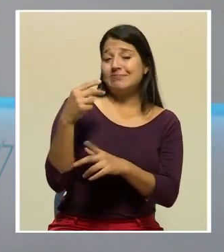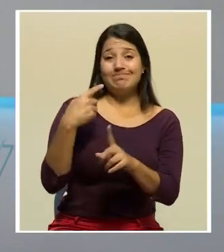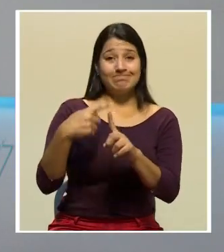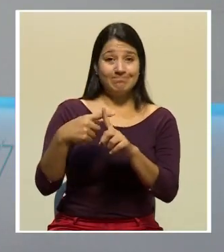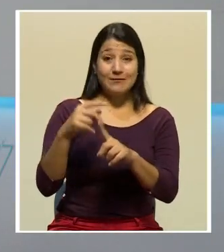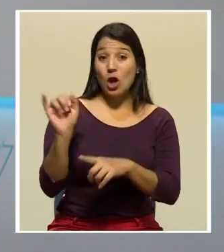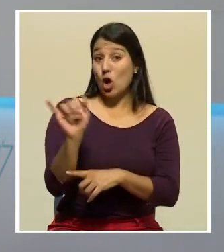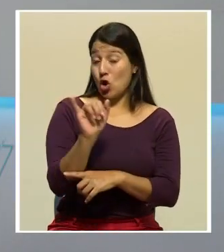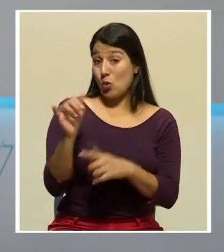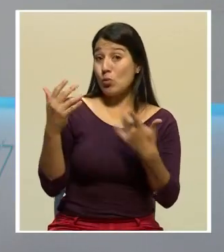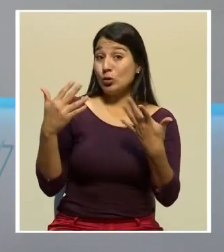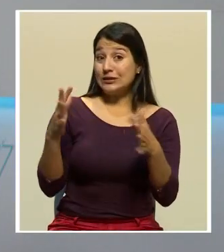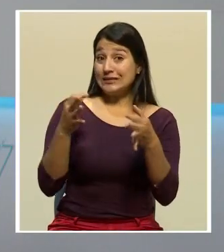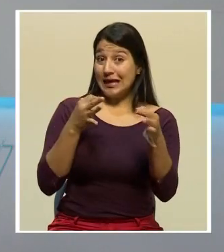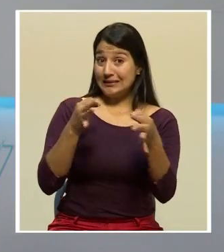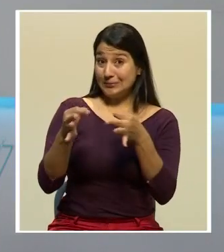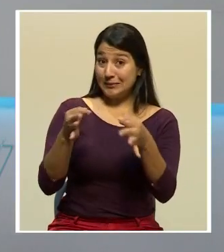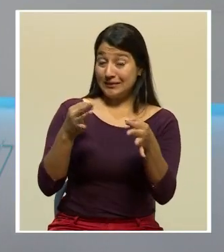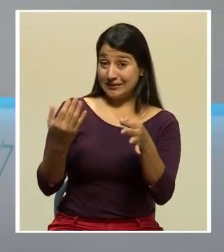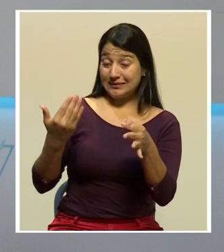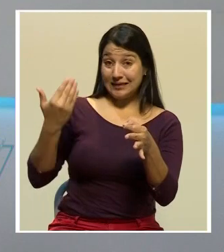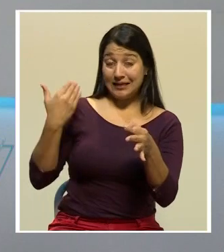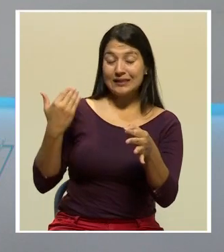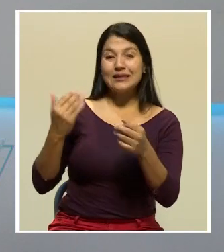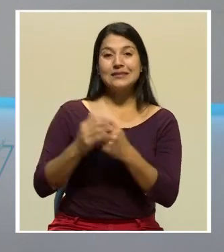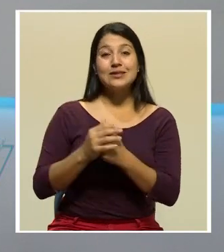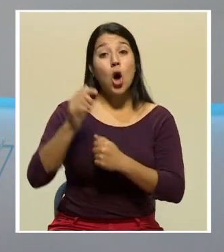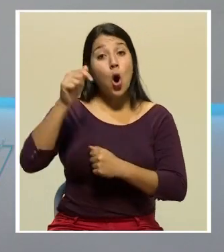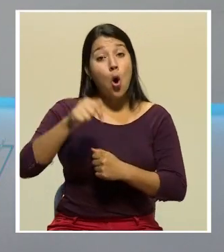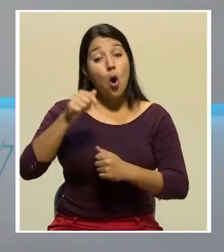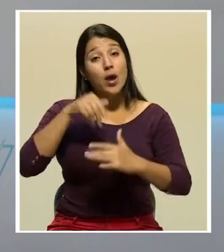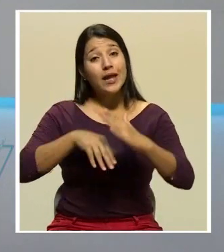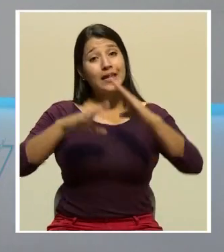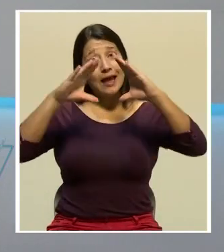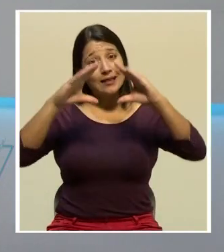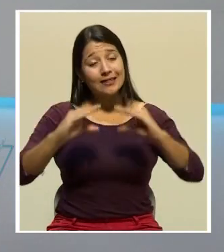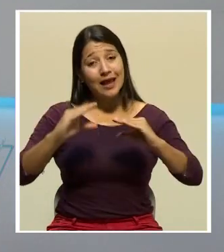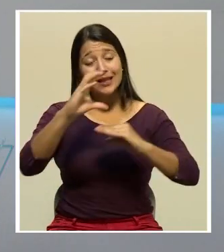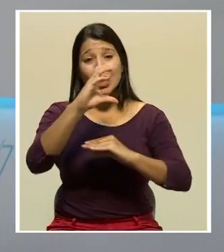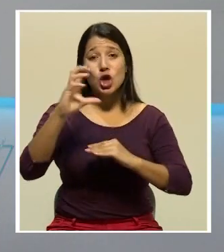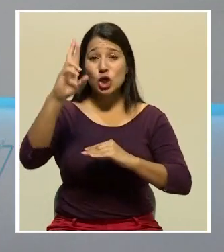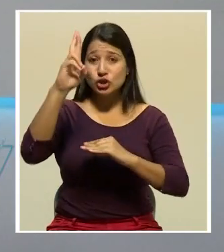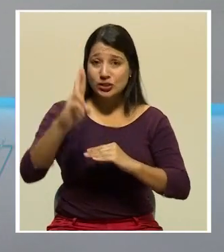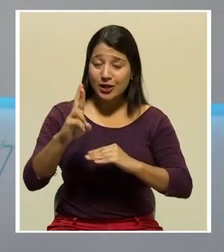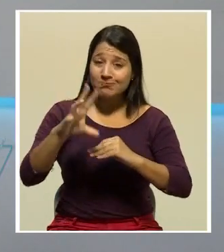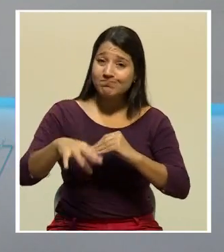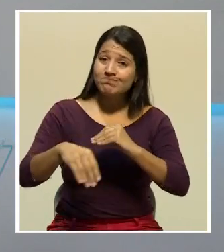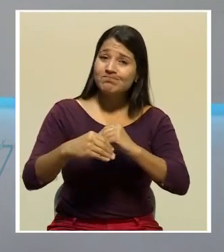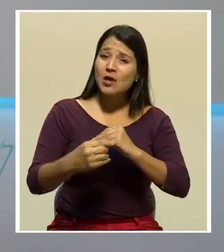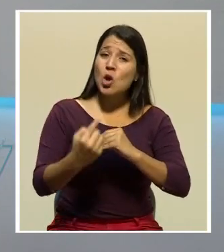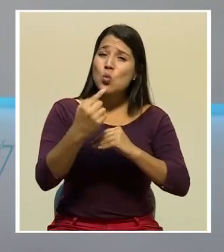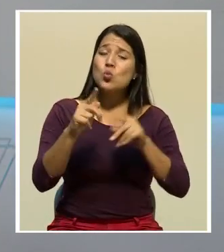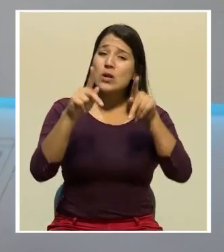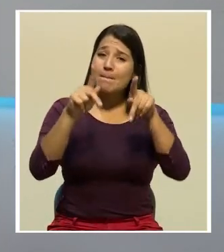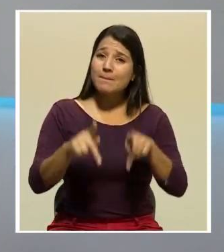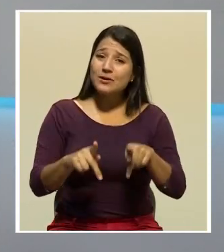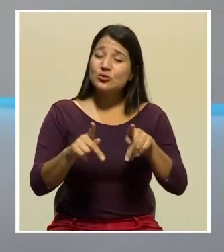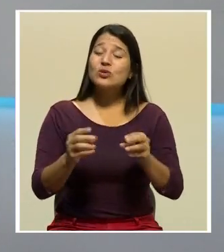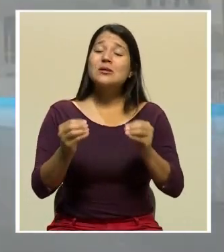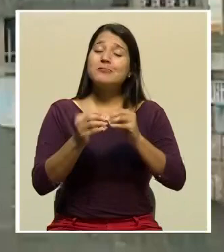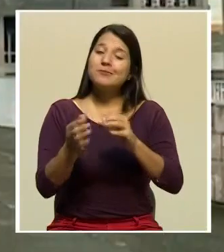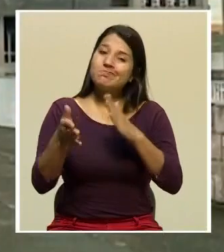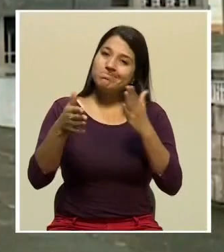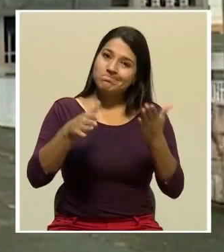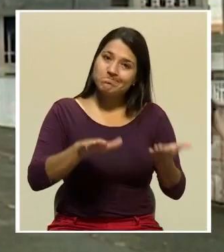y como lo hablábamos hace algunos minutos, esta tarde el país registró el fallecimiento número 18 de un